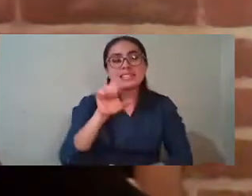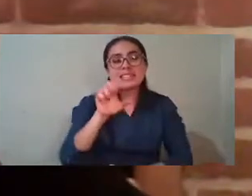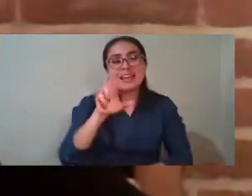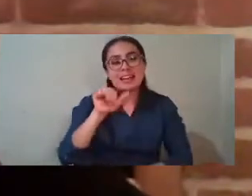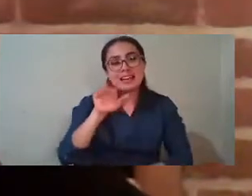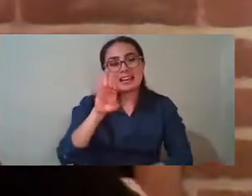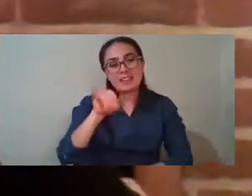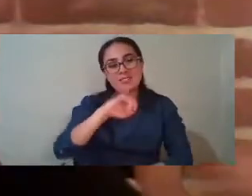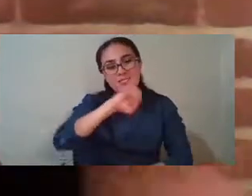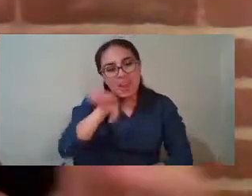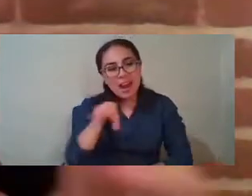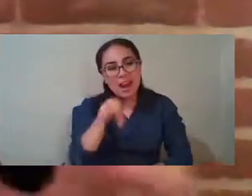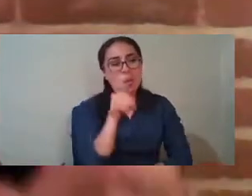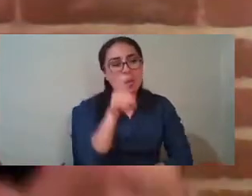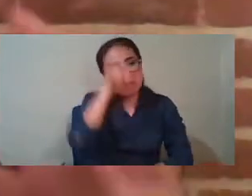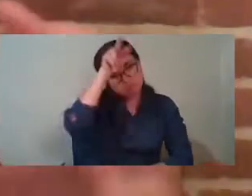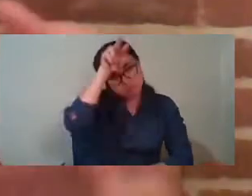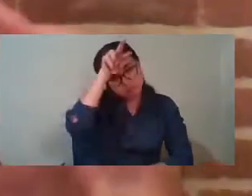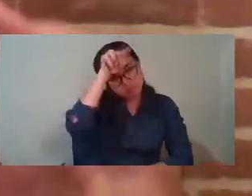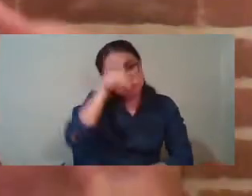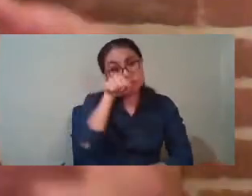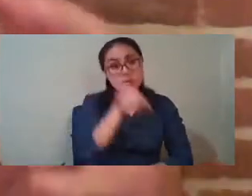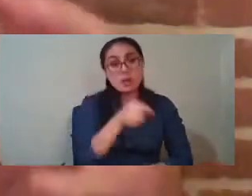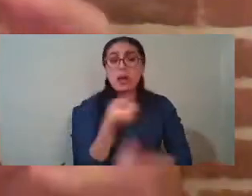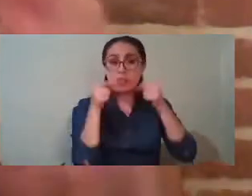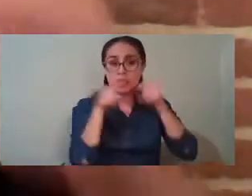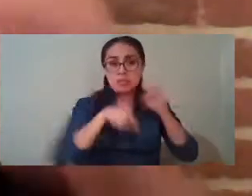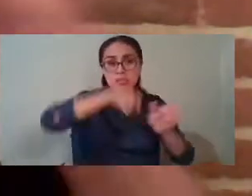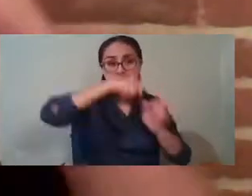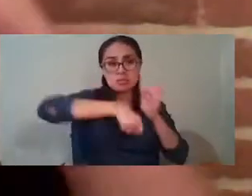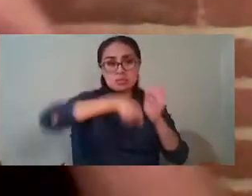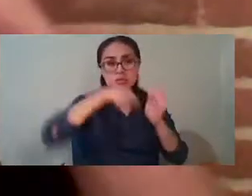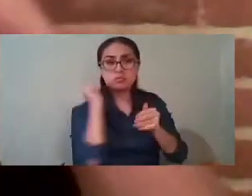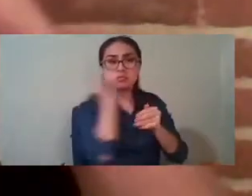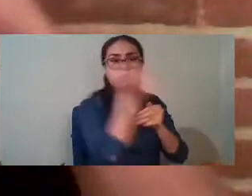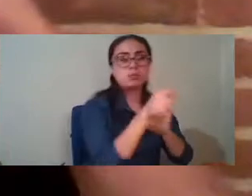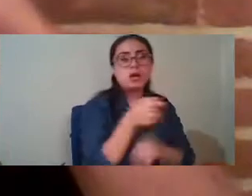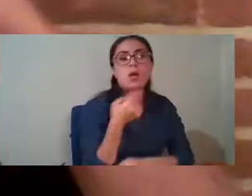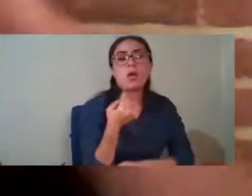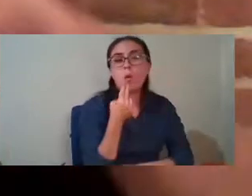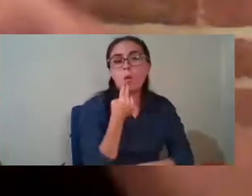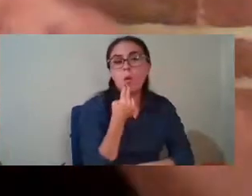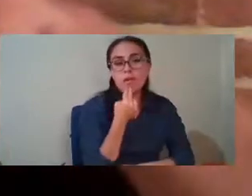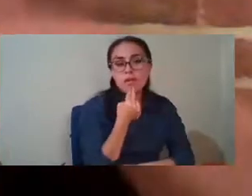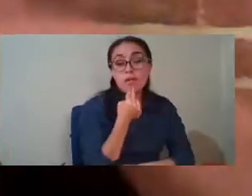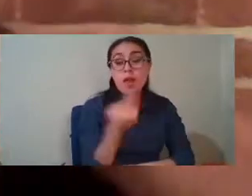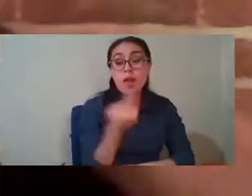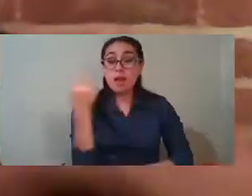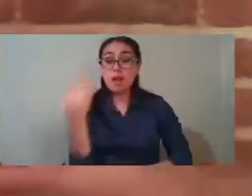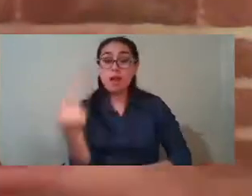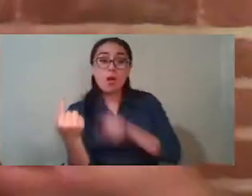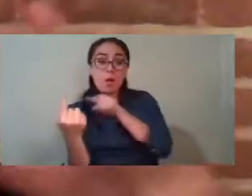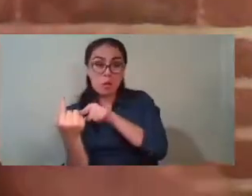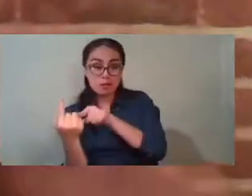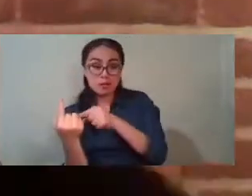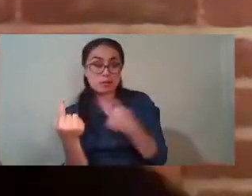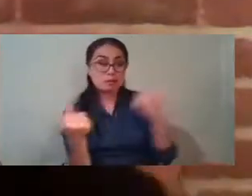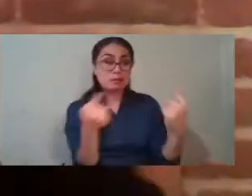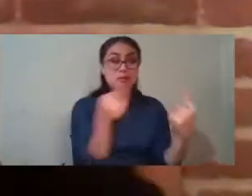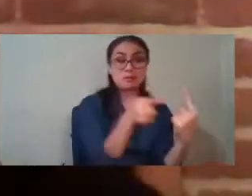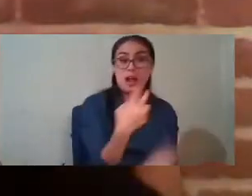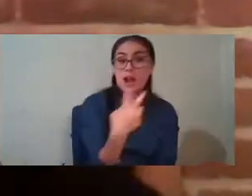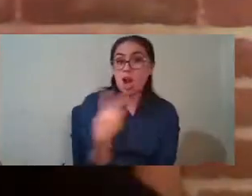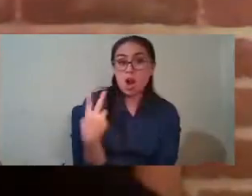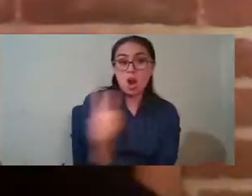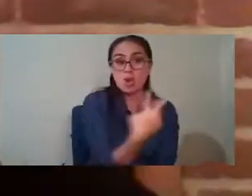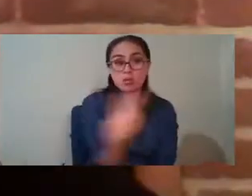para pesca. Y lo curioso es que el vendedor de lombrices y el vendedor de isocas eran muy parecidos